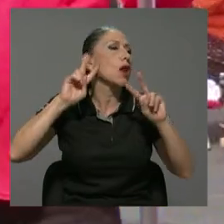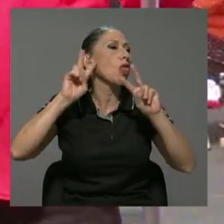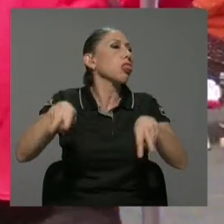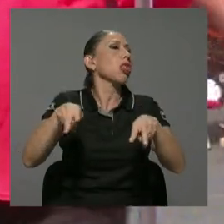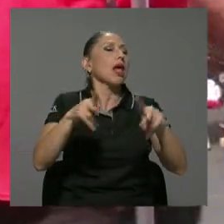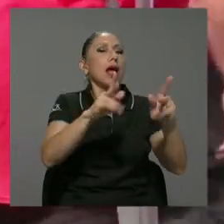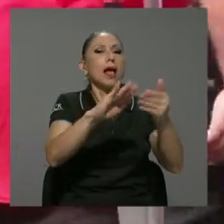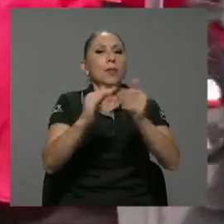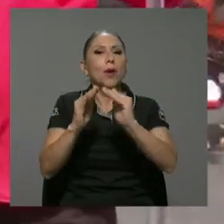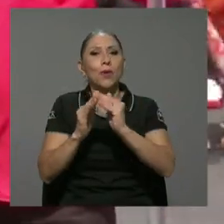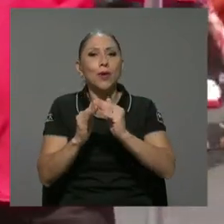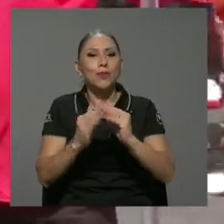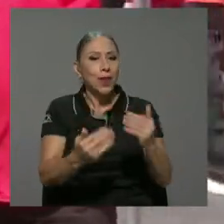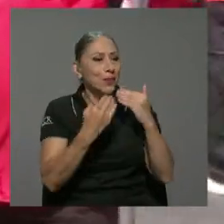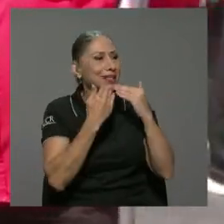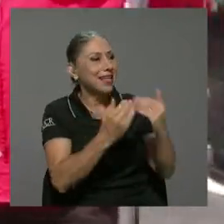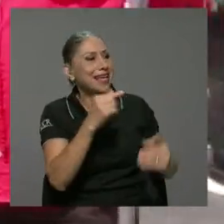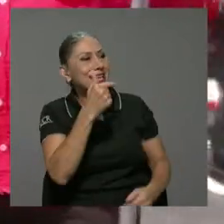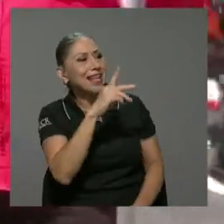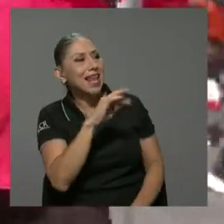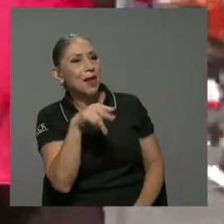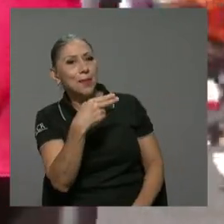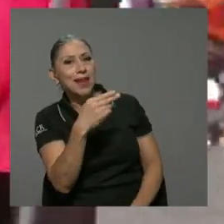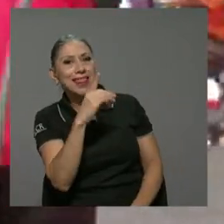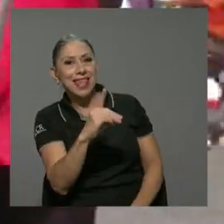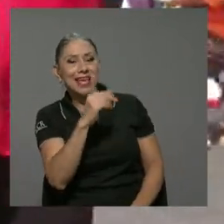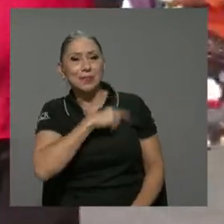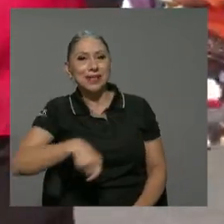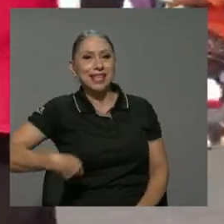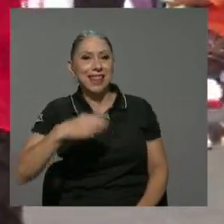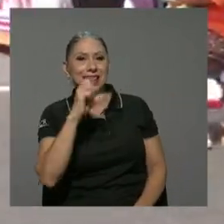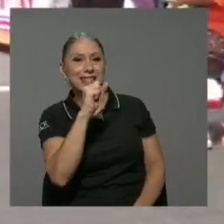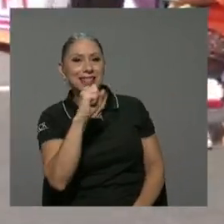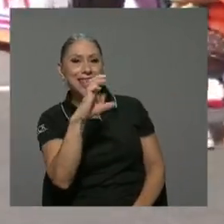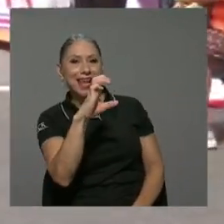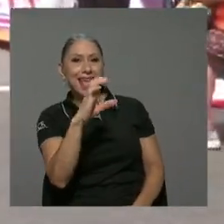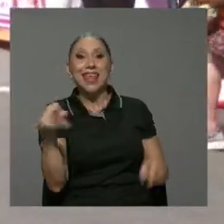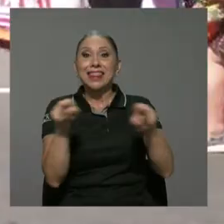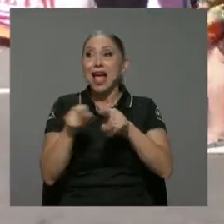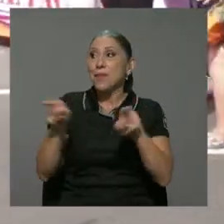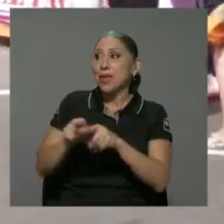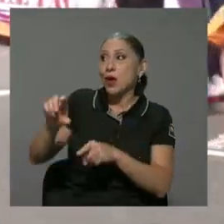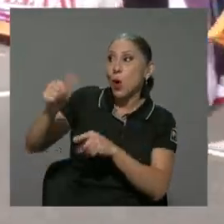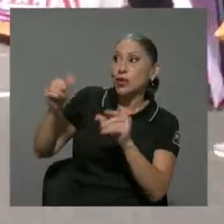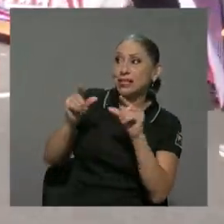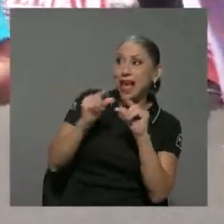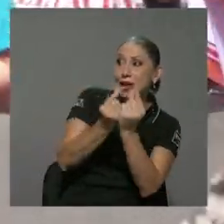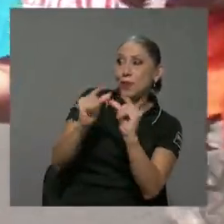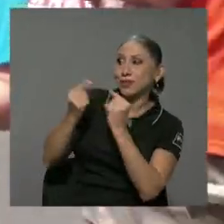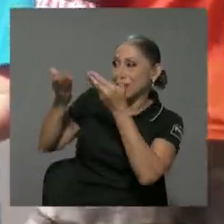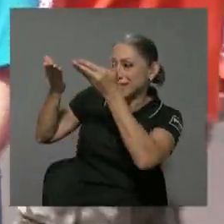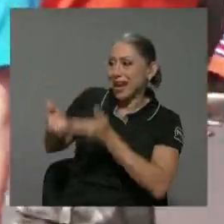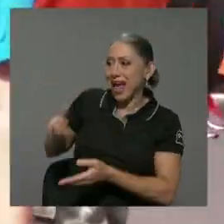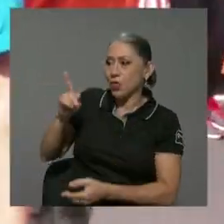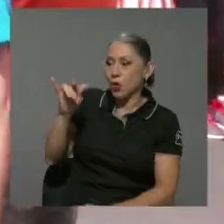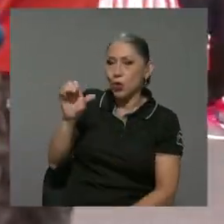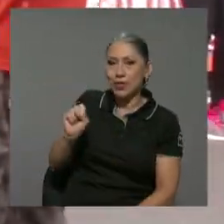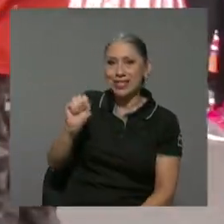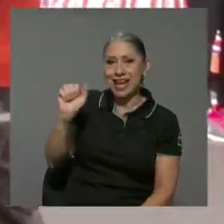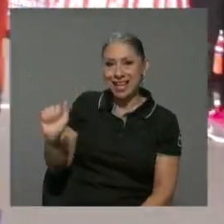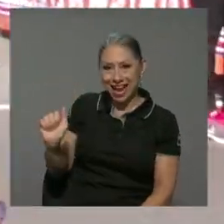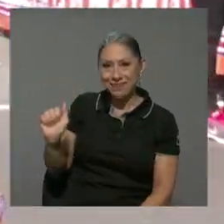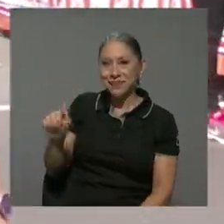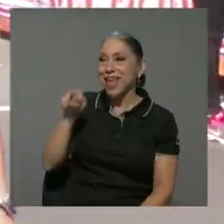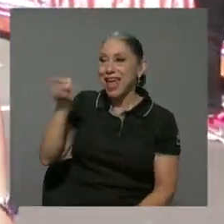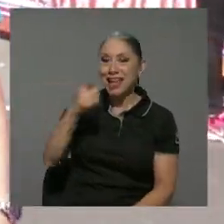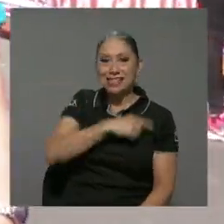Así es, muchas gracias don Gilbert Díaz, gracias. Presidente del SEC. Y bueno, también tenemos otras agrupaciones aquí, nos acompaña don Luis Aguilar, él es